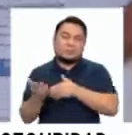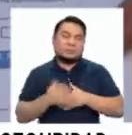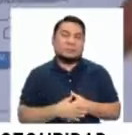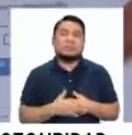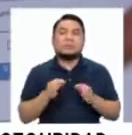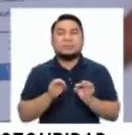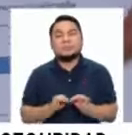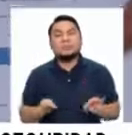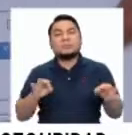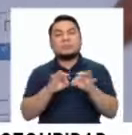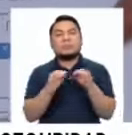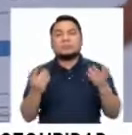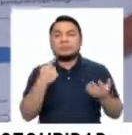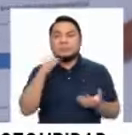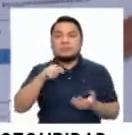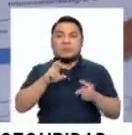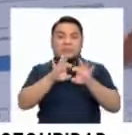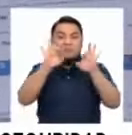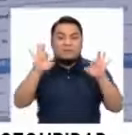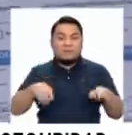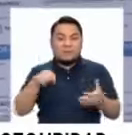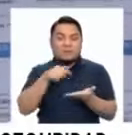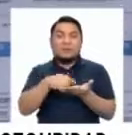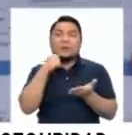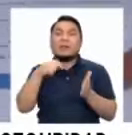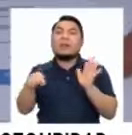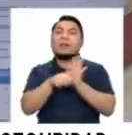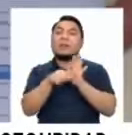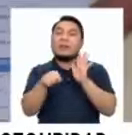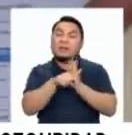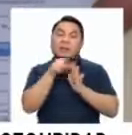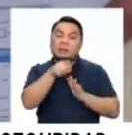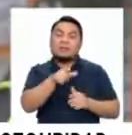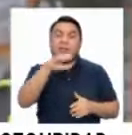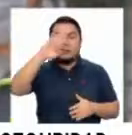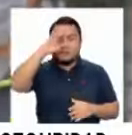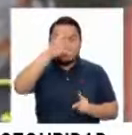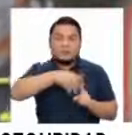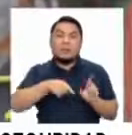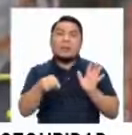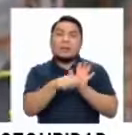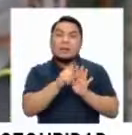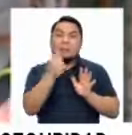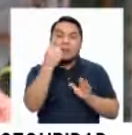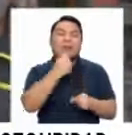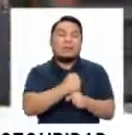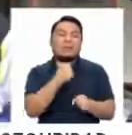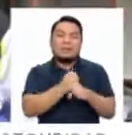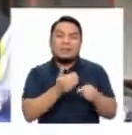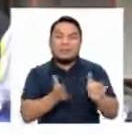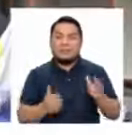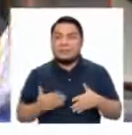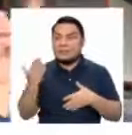Es importante contar con la ficha que certifique negativo en prueba COVID. Y tener las pruebas COVID, el